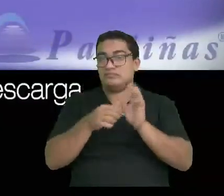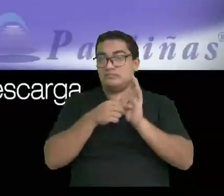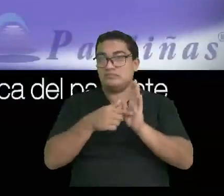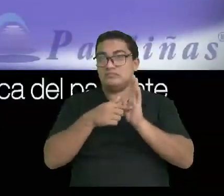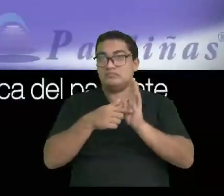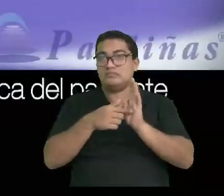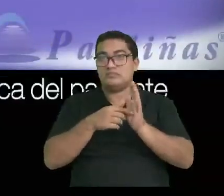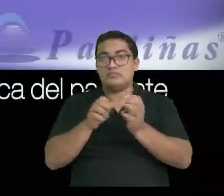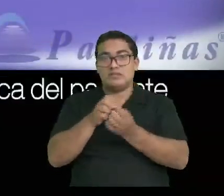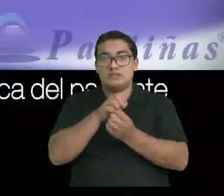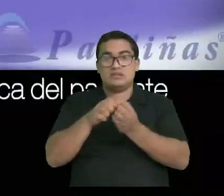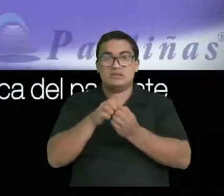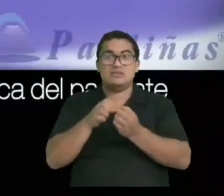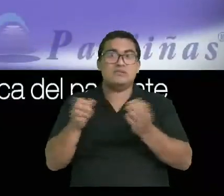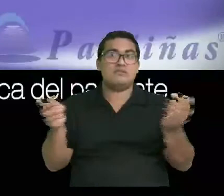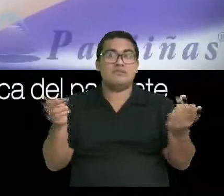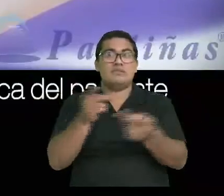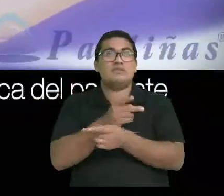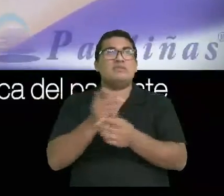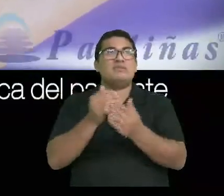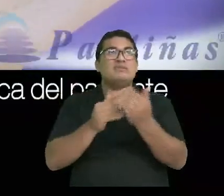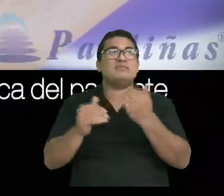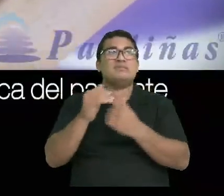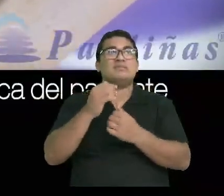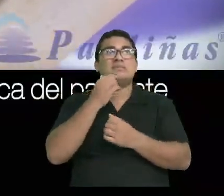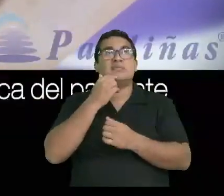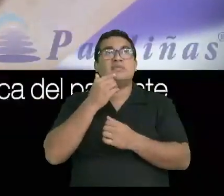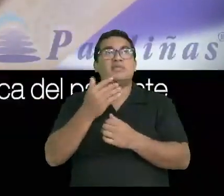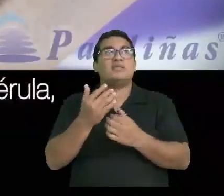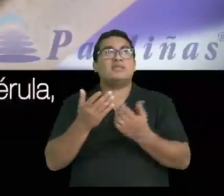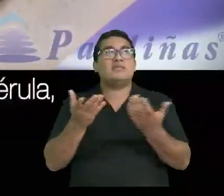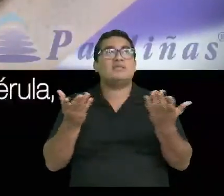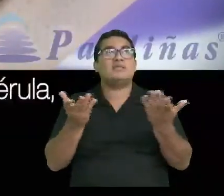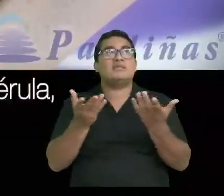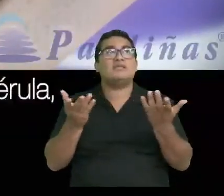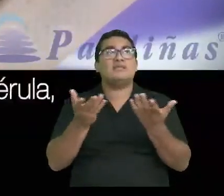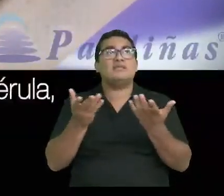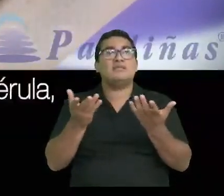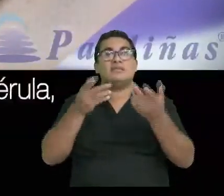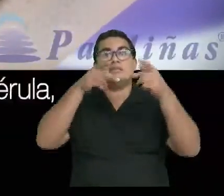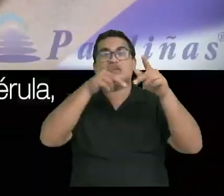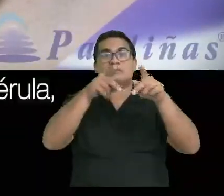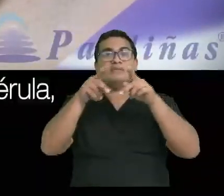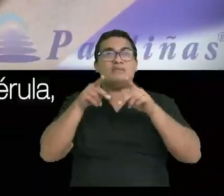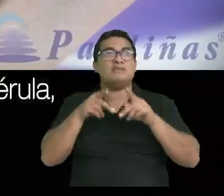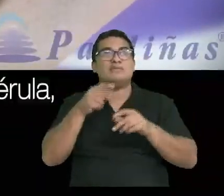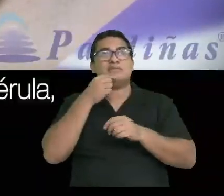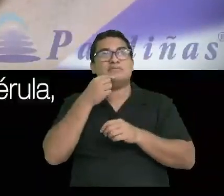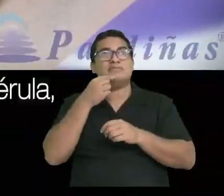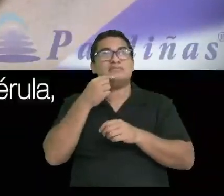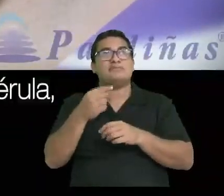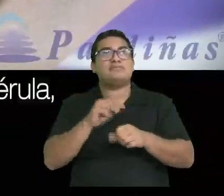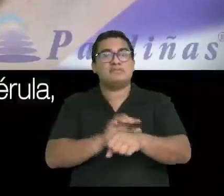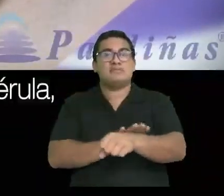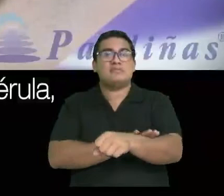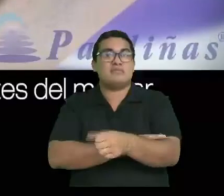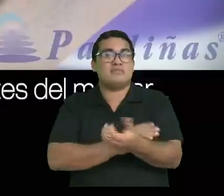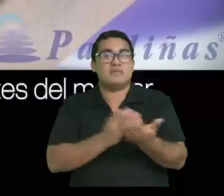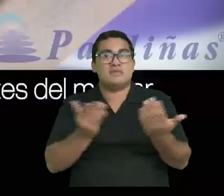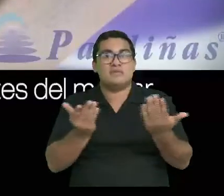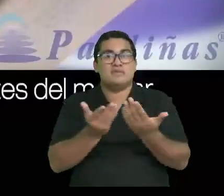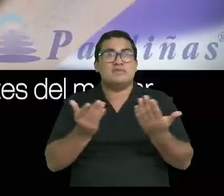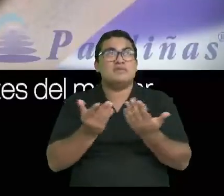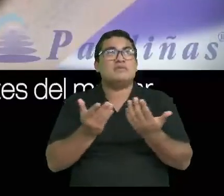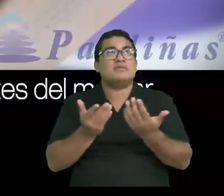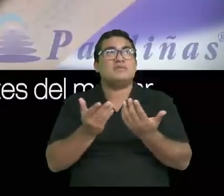a rechinar más por la sensación de lo blando. Entonces pues el paciente inconscientemente siente que está como con un chicle en una